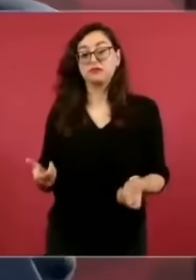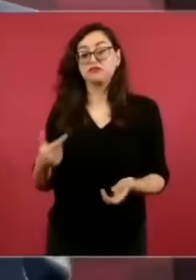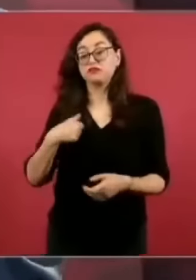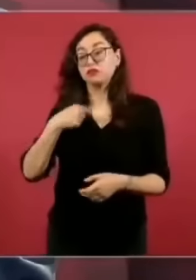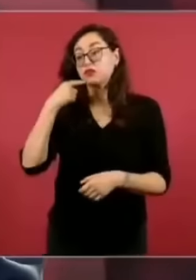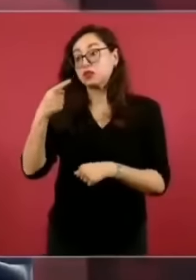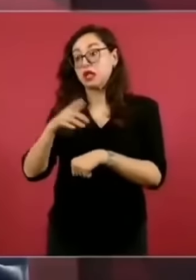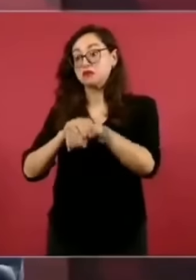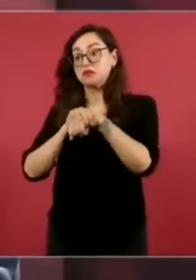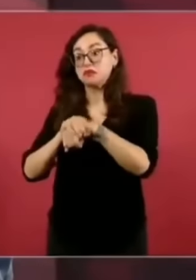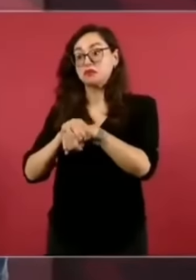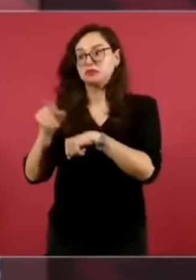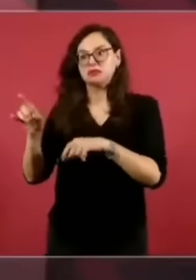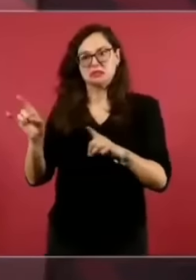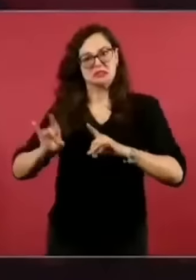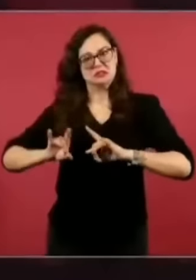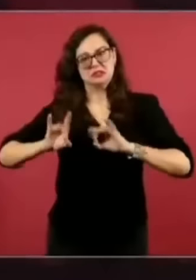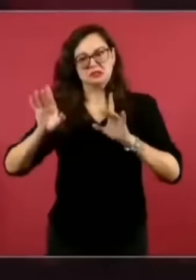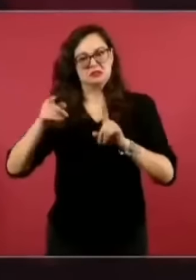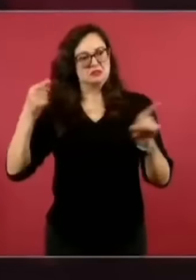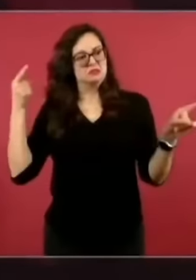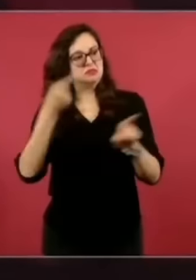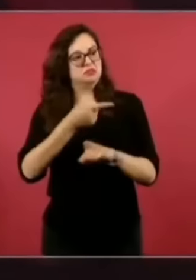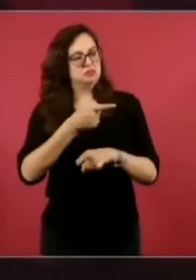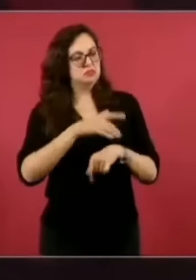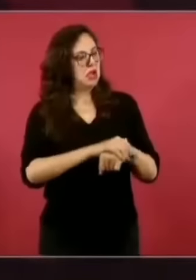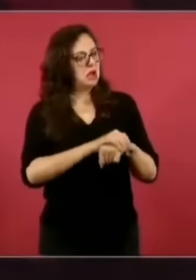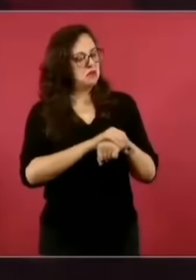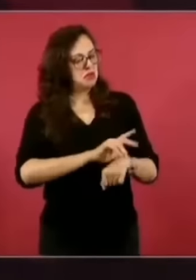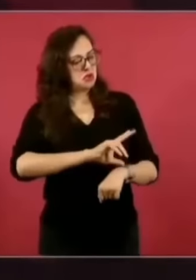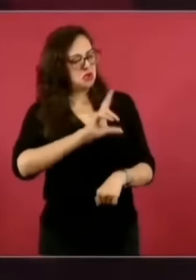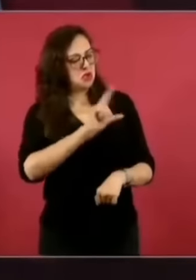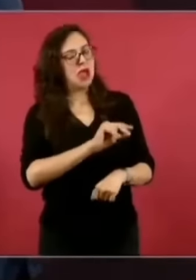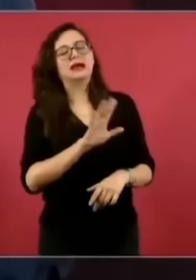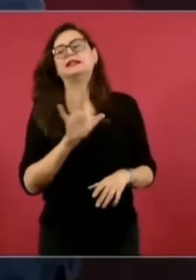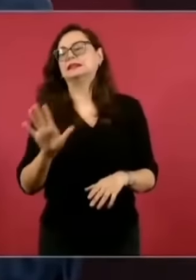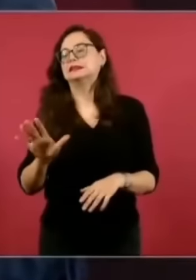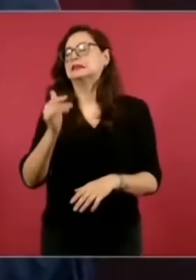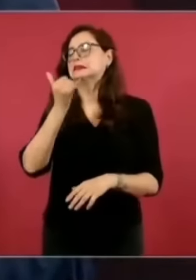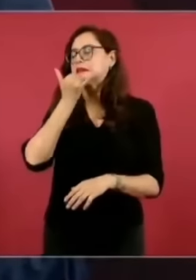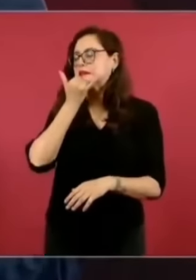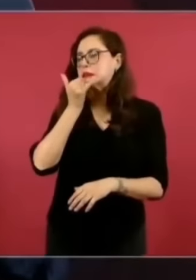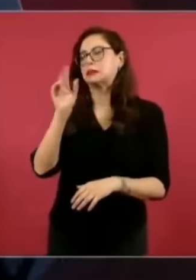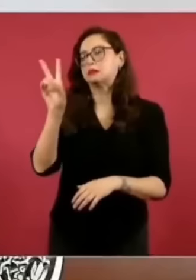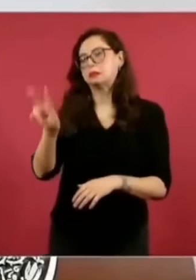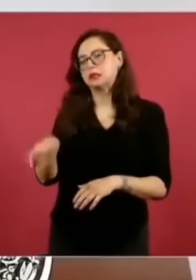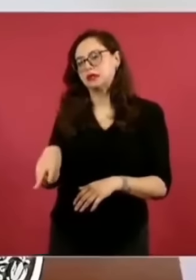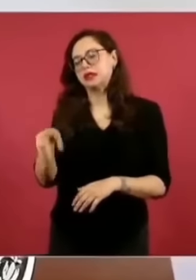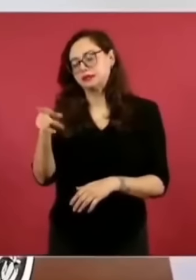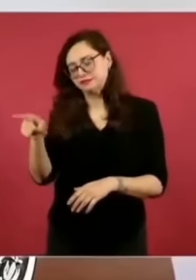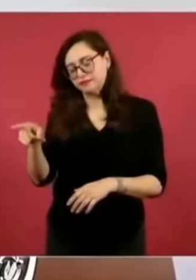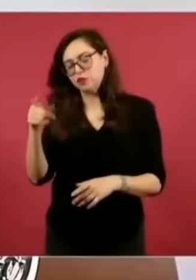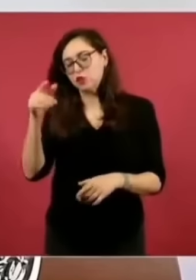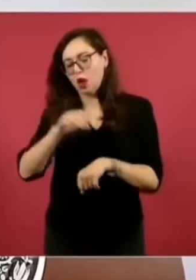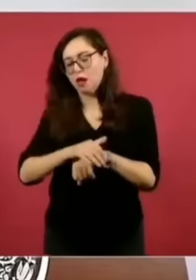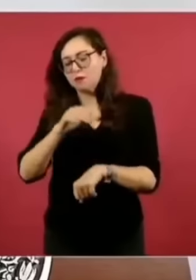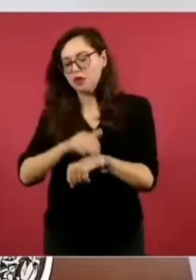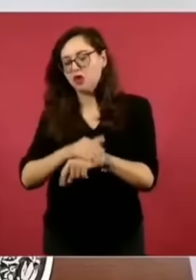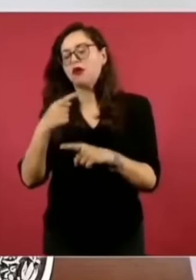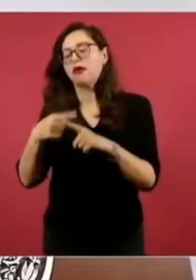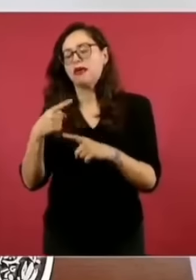amigo. Y tiene razón, es mi adversario. Él es amigo de Felipe Calderón,